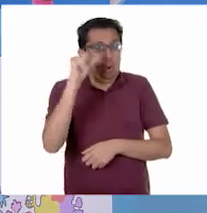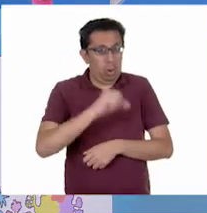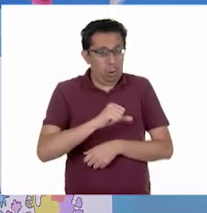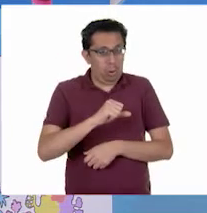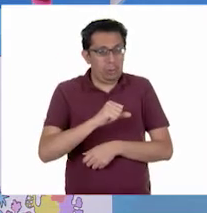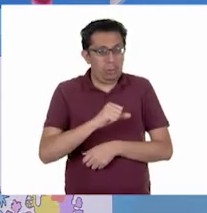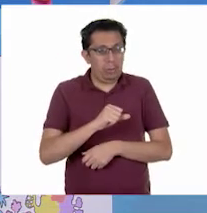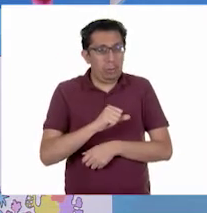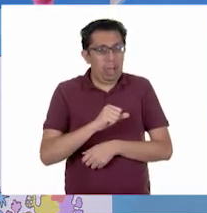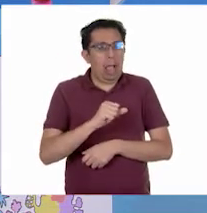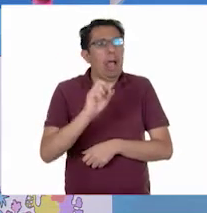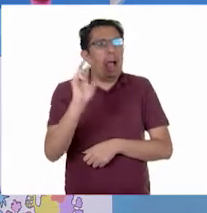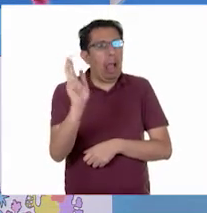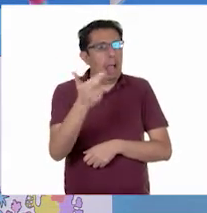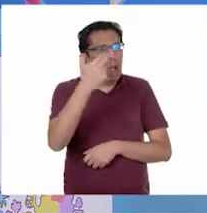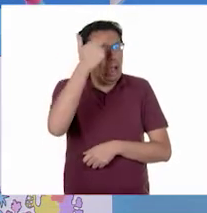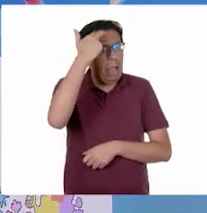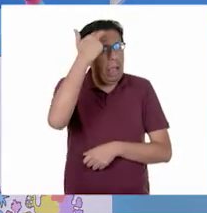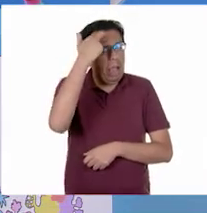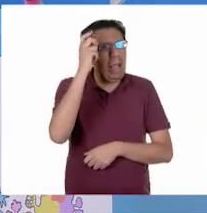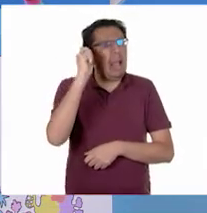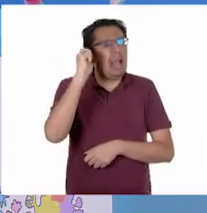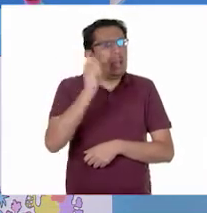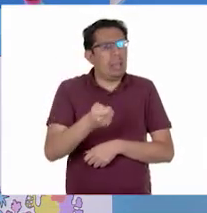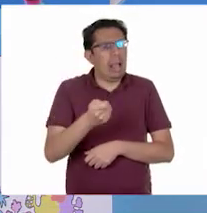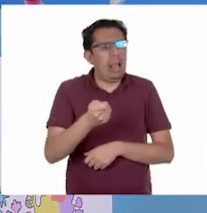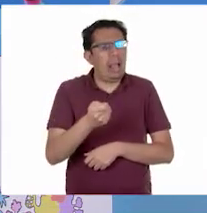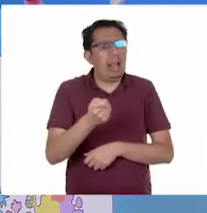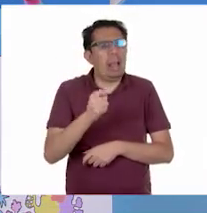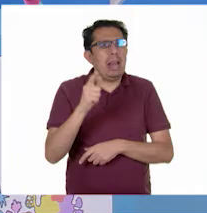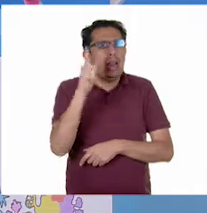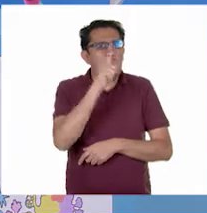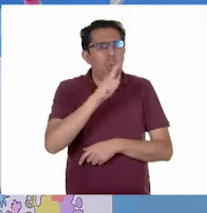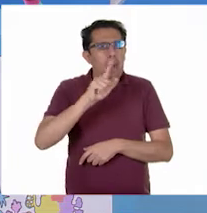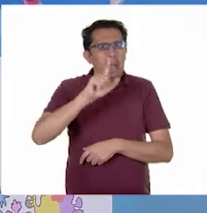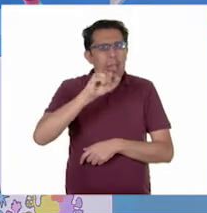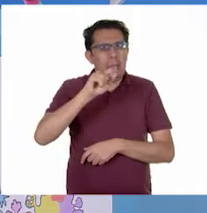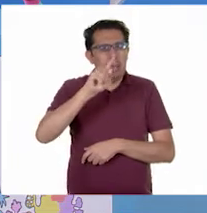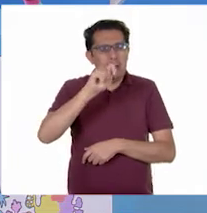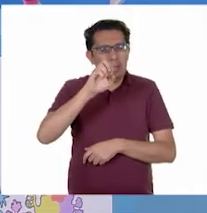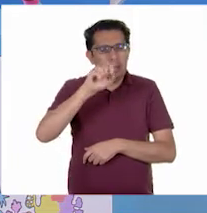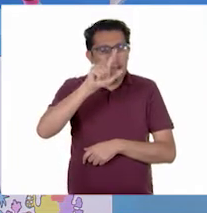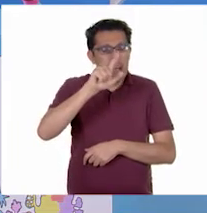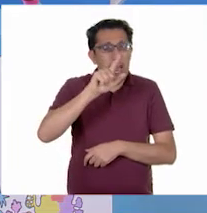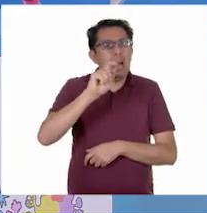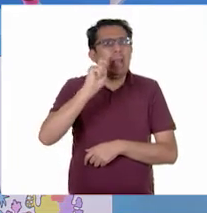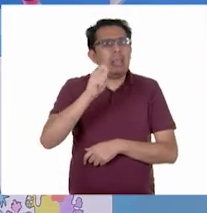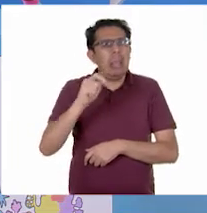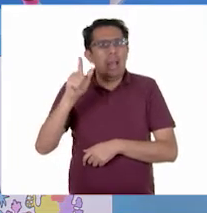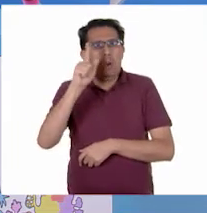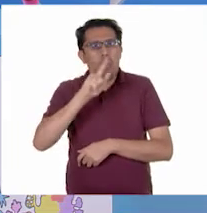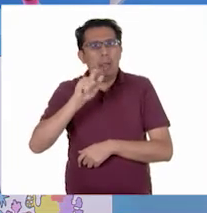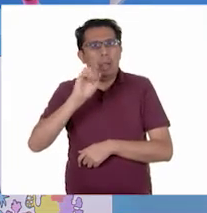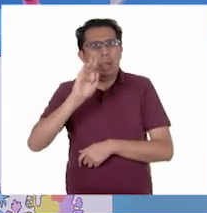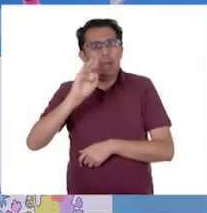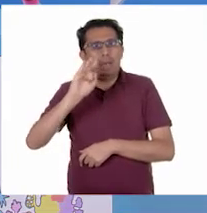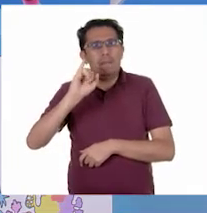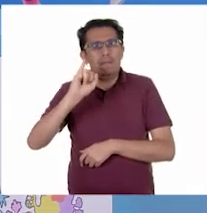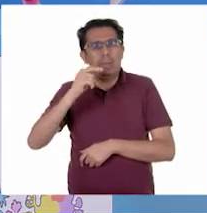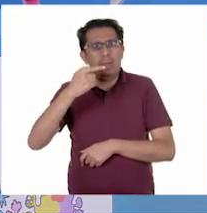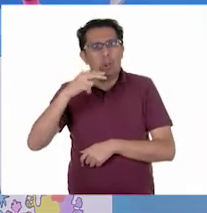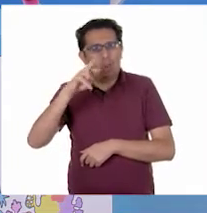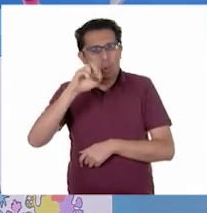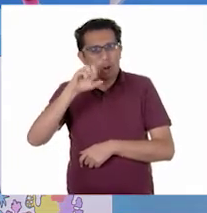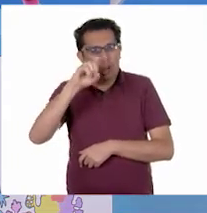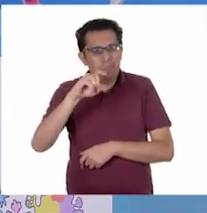tengamos presente precisamente qué es el lenguaje literal y qué es el lenguaje figurado. Además de ser un tema que, como lo